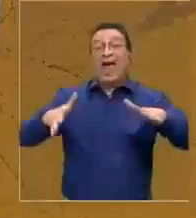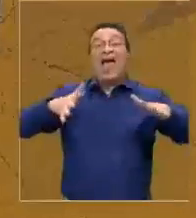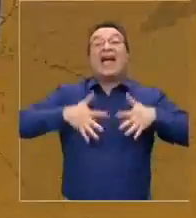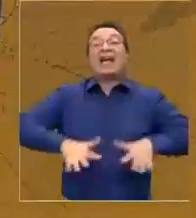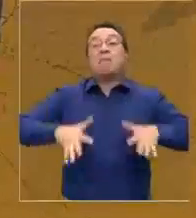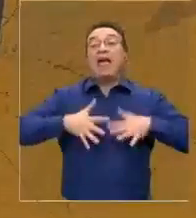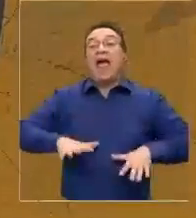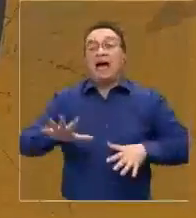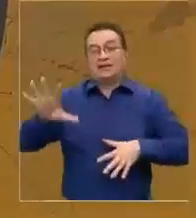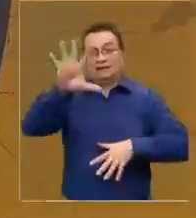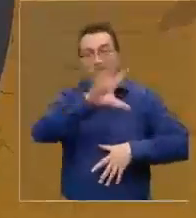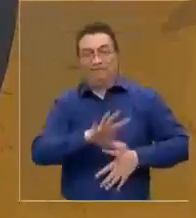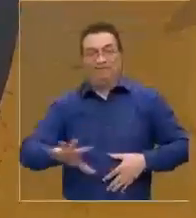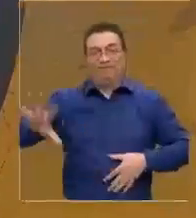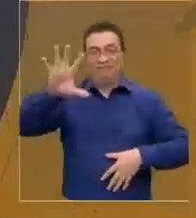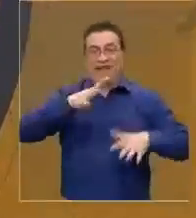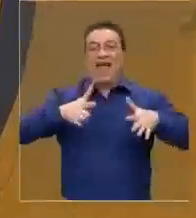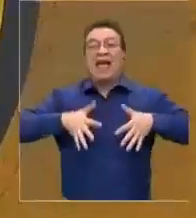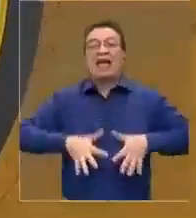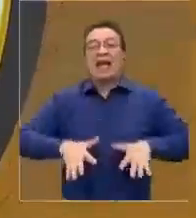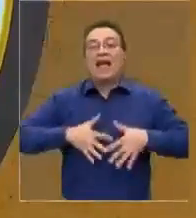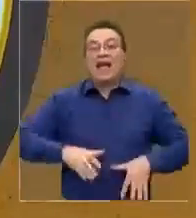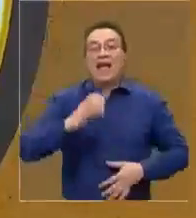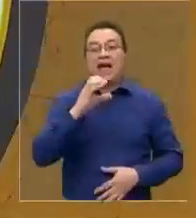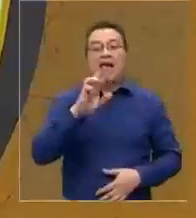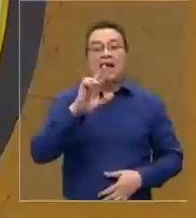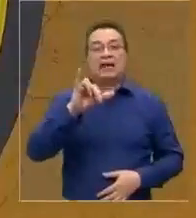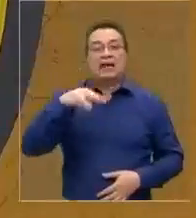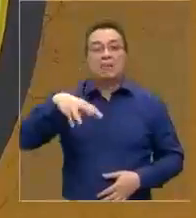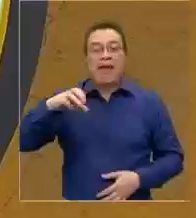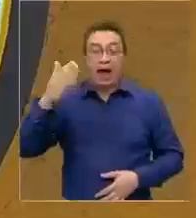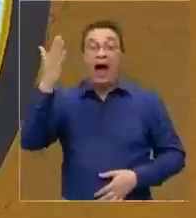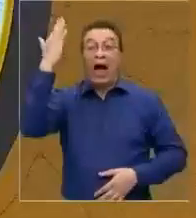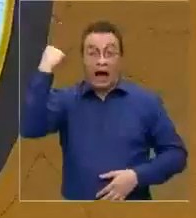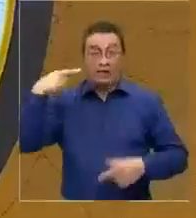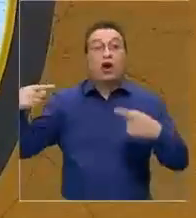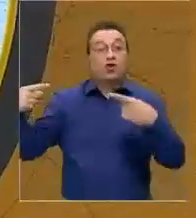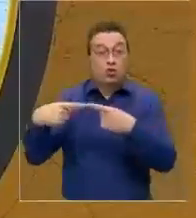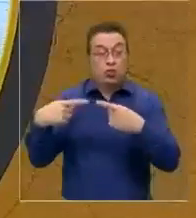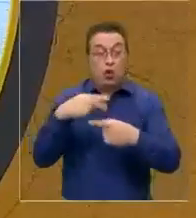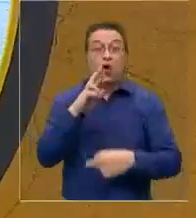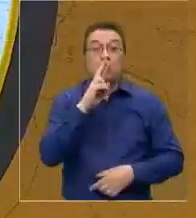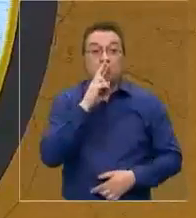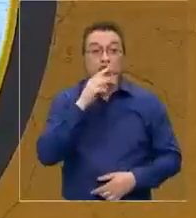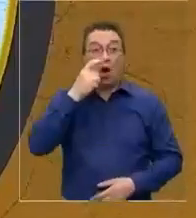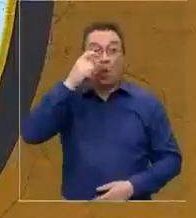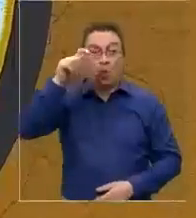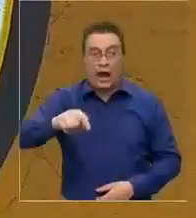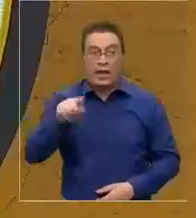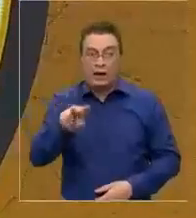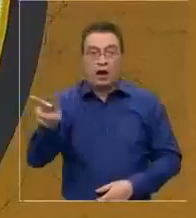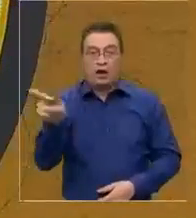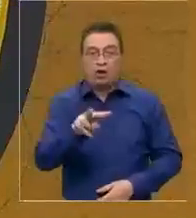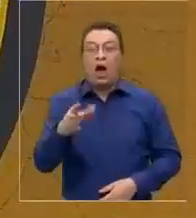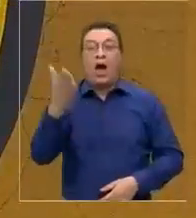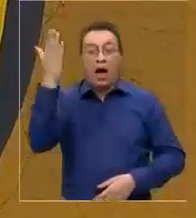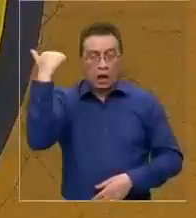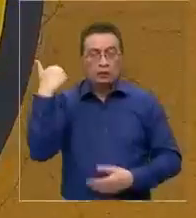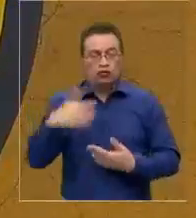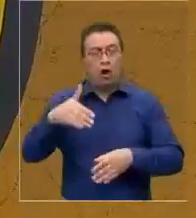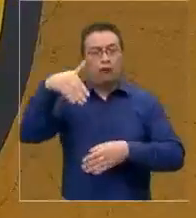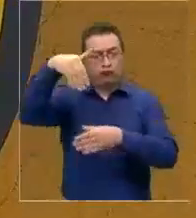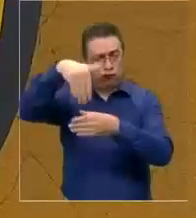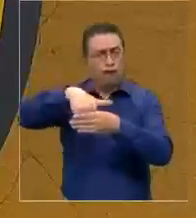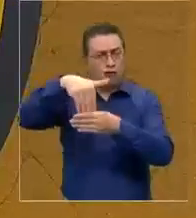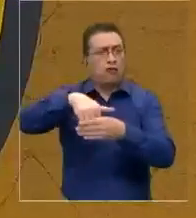Y es esa, claro. Claro, que es todo esto. Y donde fue el conflicto anterior de Rusia con Ucrania. Incluso se hizo ahí un referéndum, un